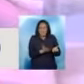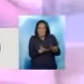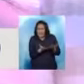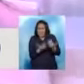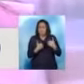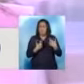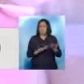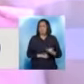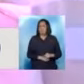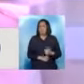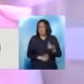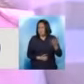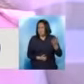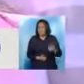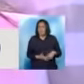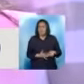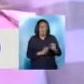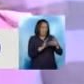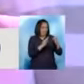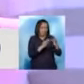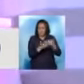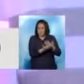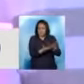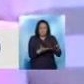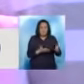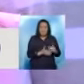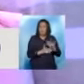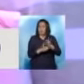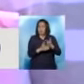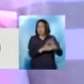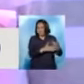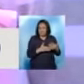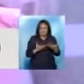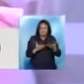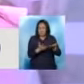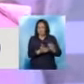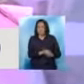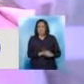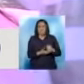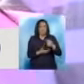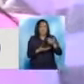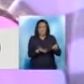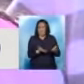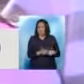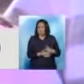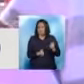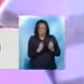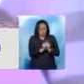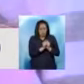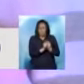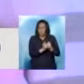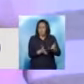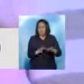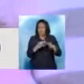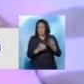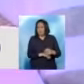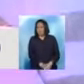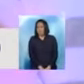más que todo, entre las familias, compartir, estar ahí más junto, unida en la